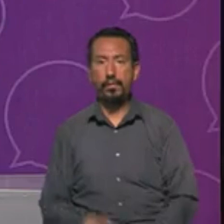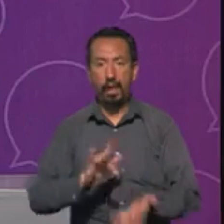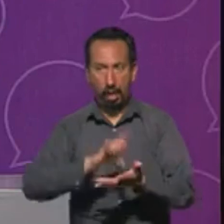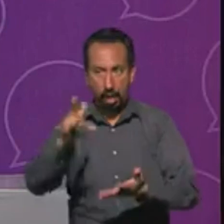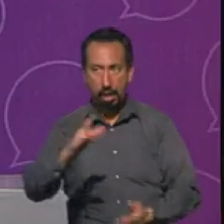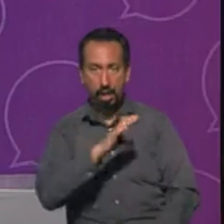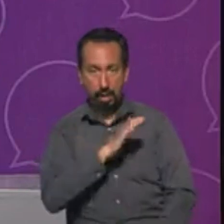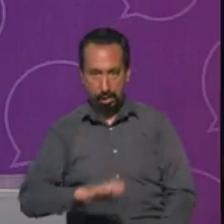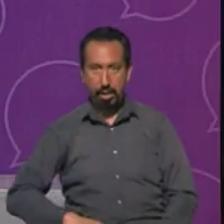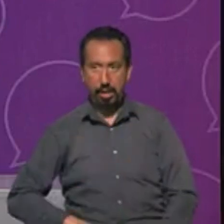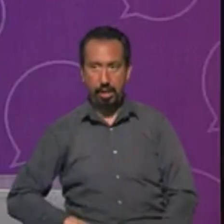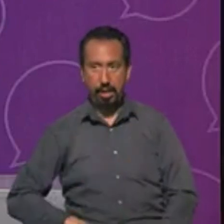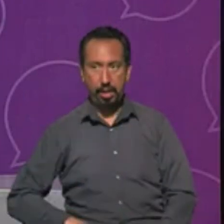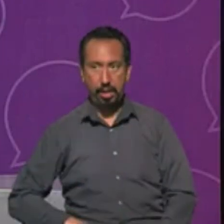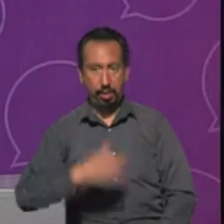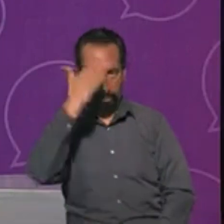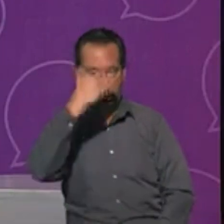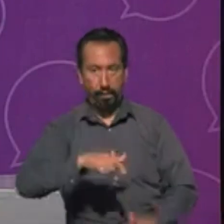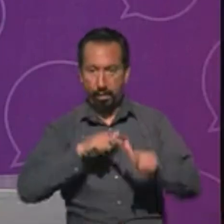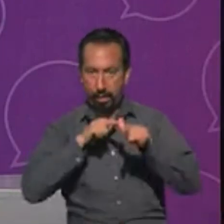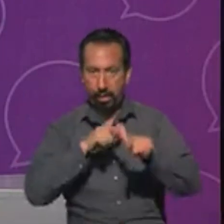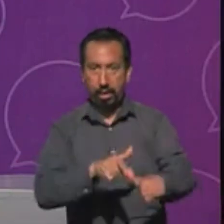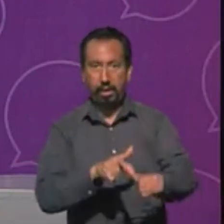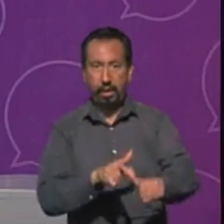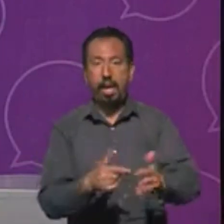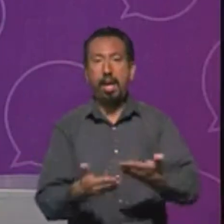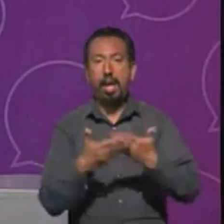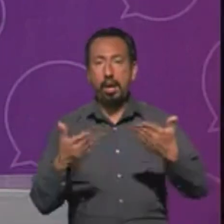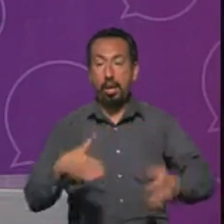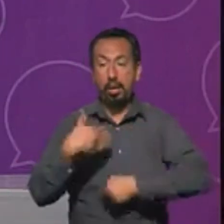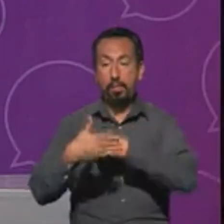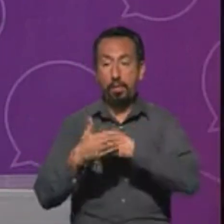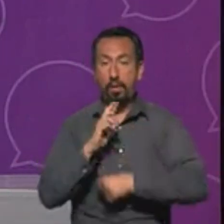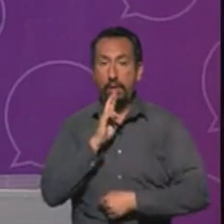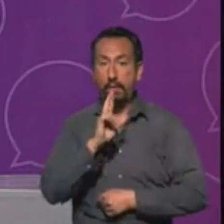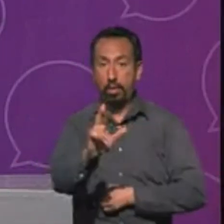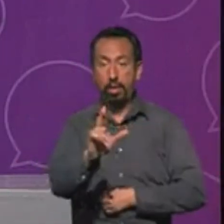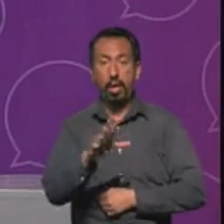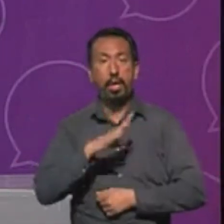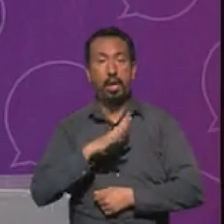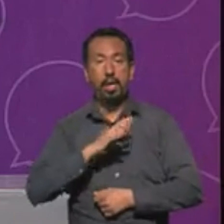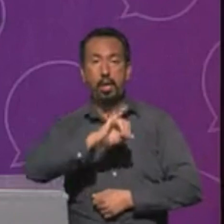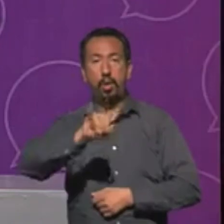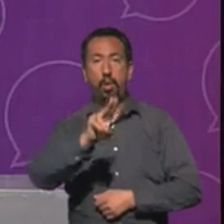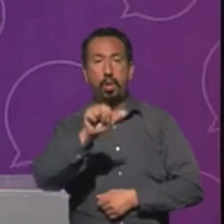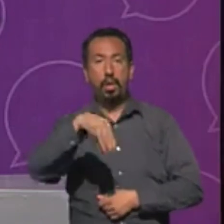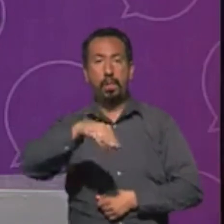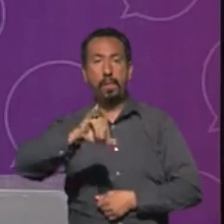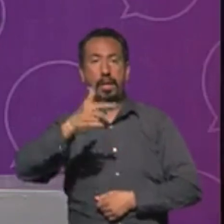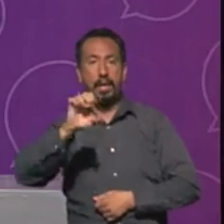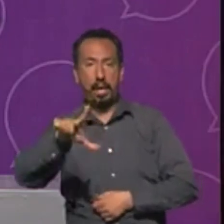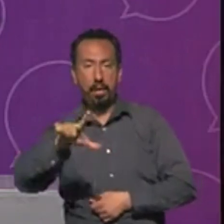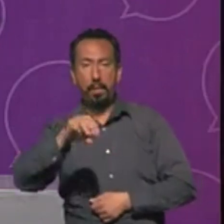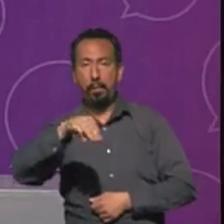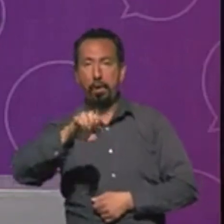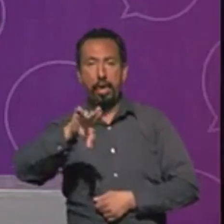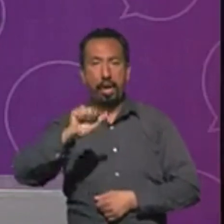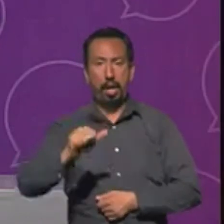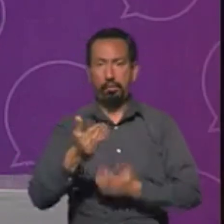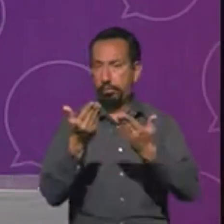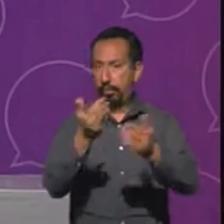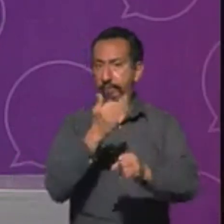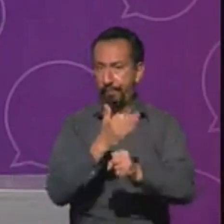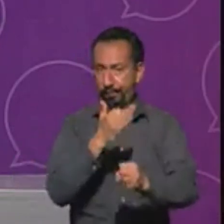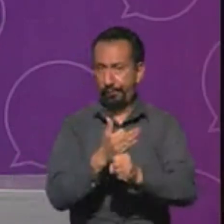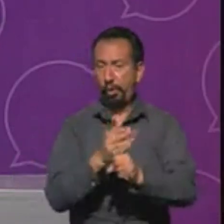ahora a continuar con este segmento y la siguiente respuesta también del candidato Juan Miguel Ramírez Sánchez de morena vamos a